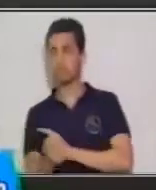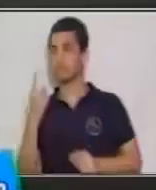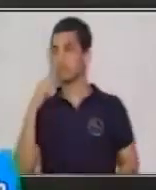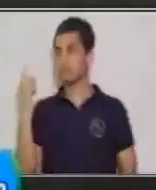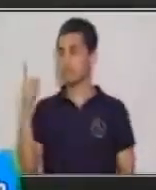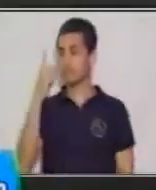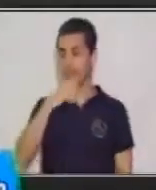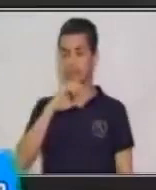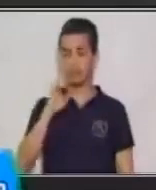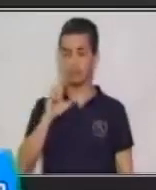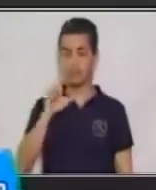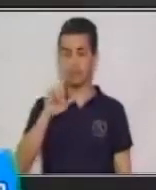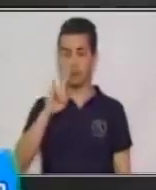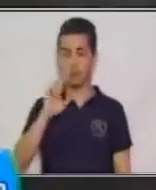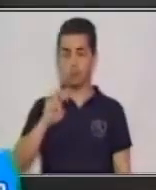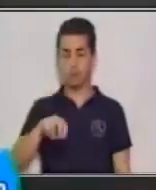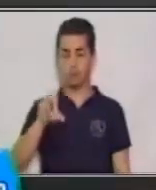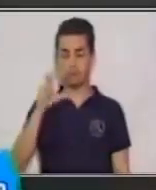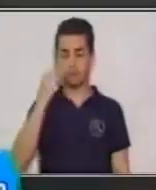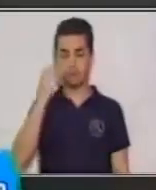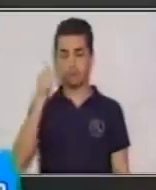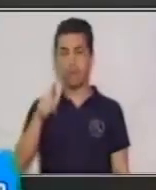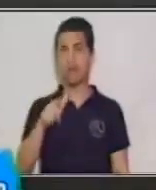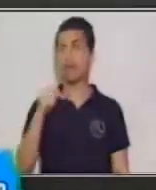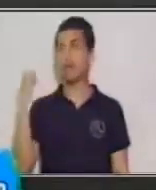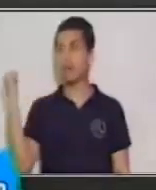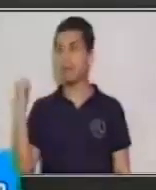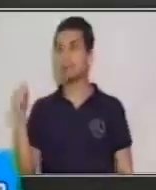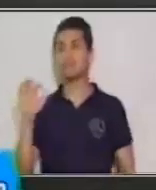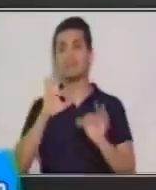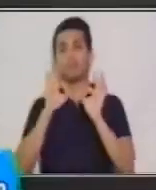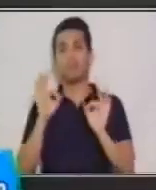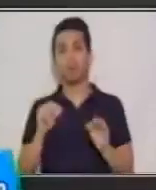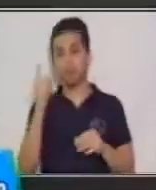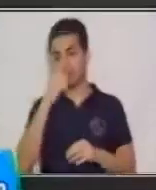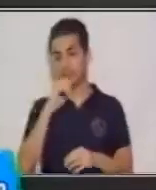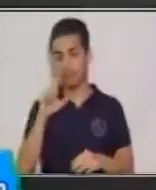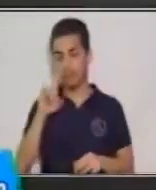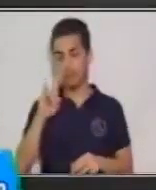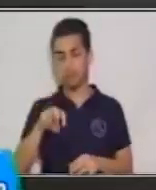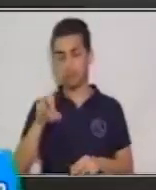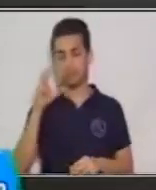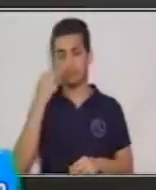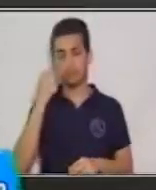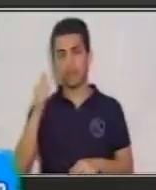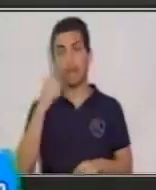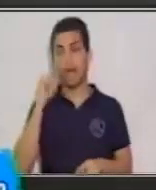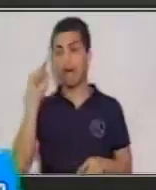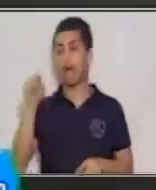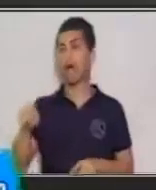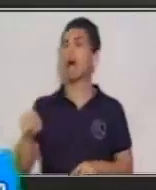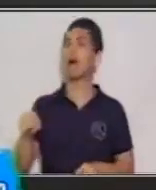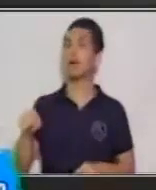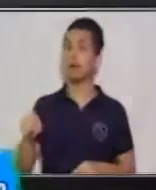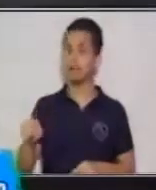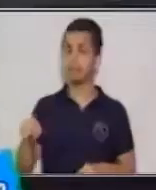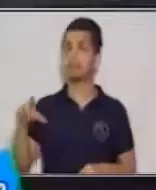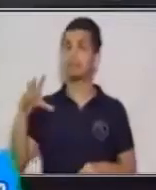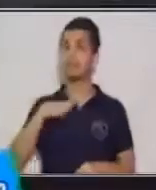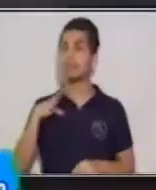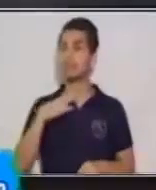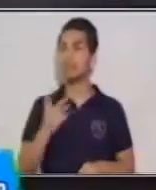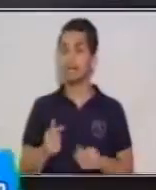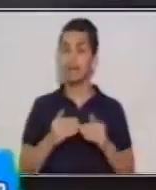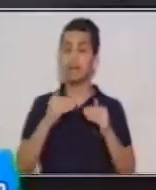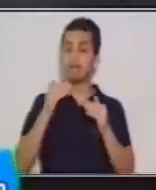secuencial. En este tipo de lectura secuencial nos vamos a encontrar que lleva